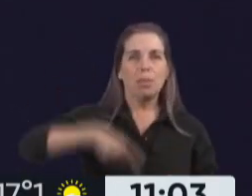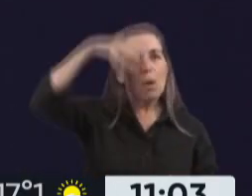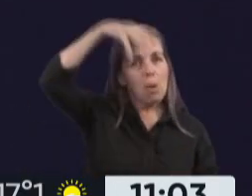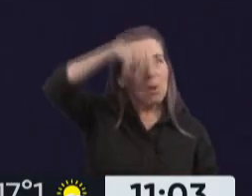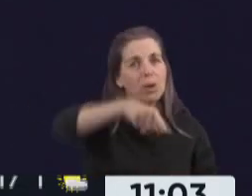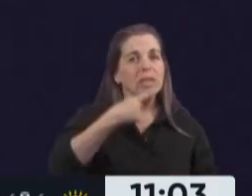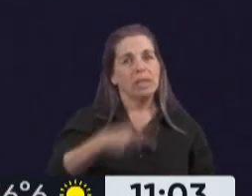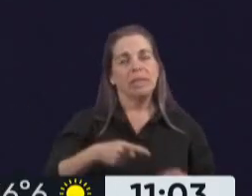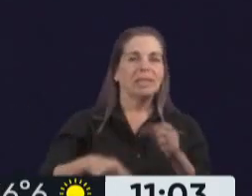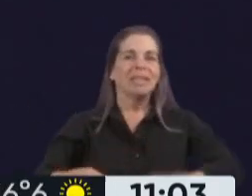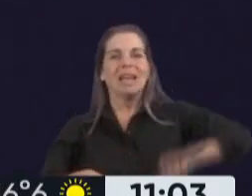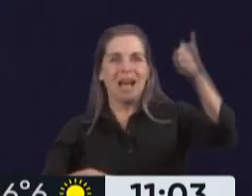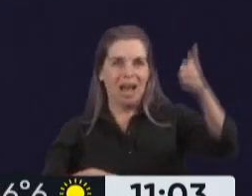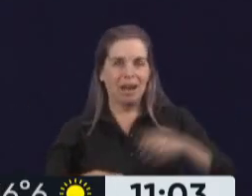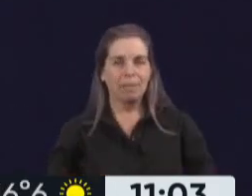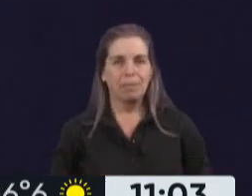poder.